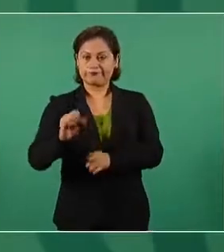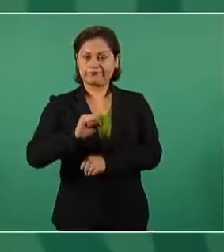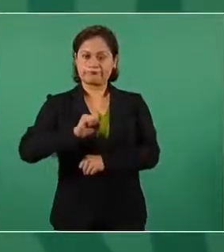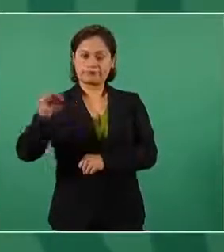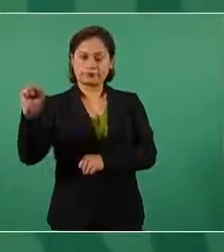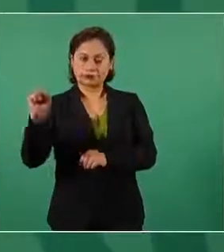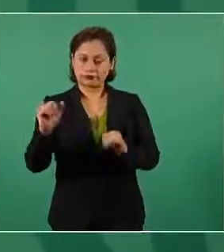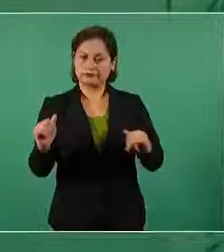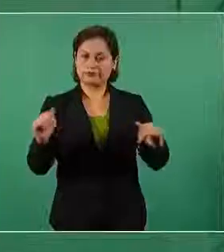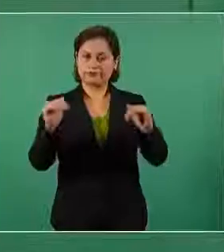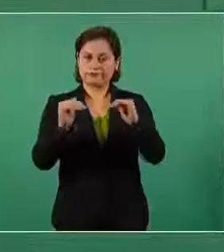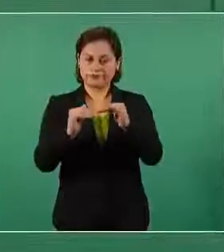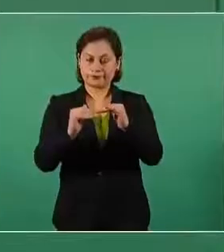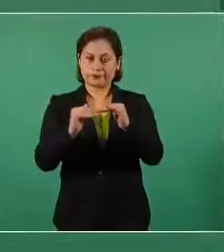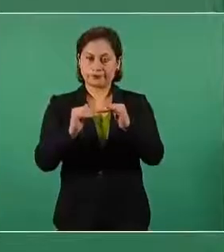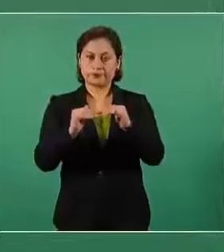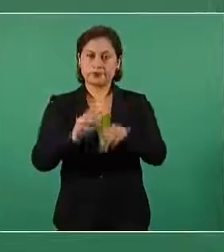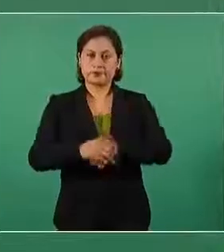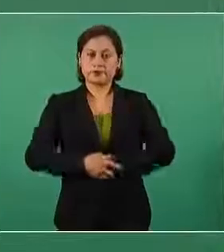También